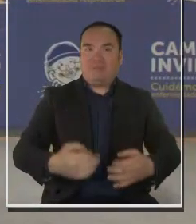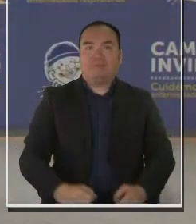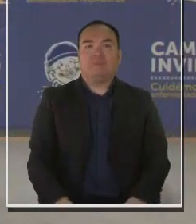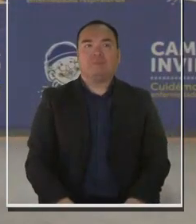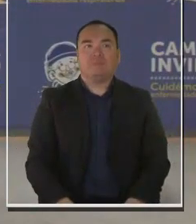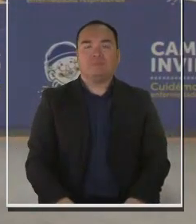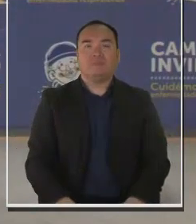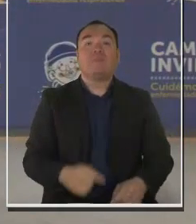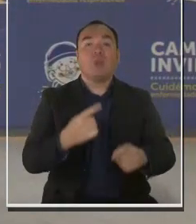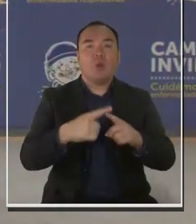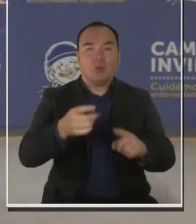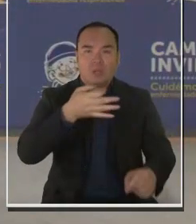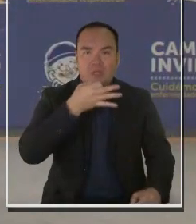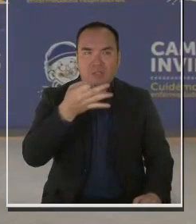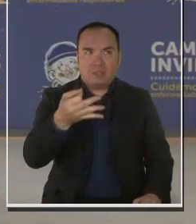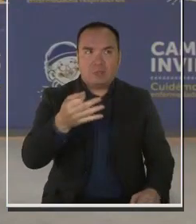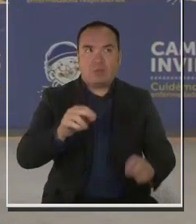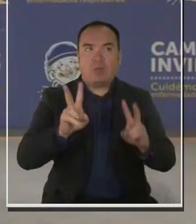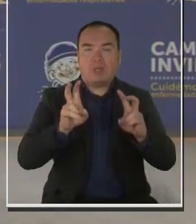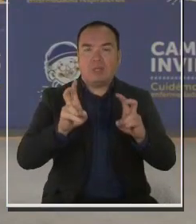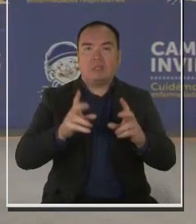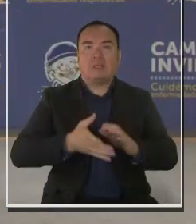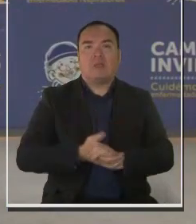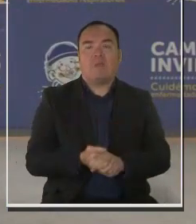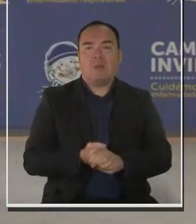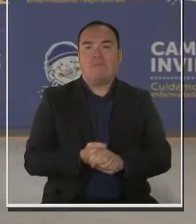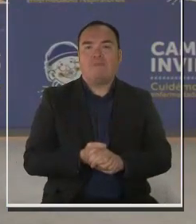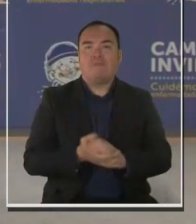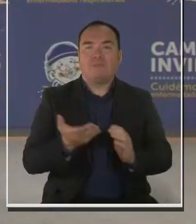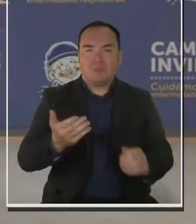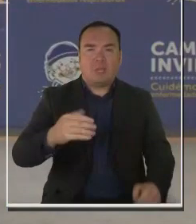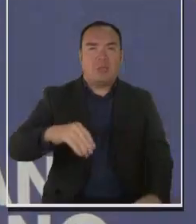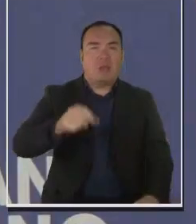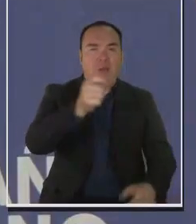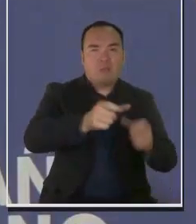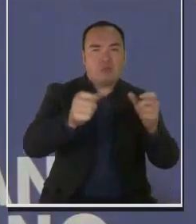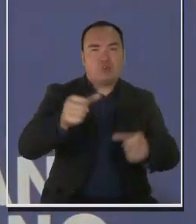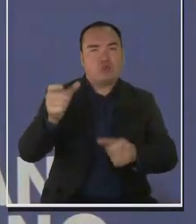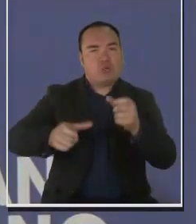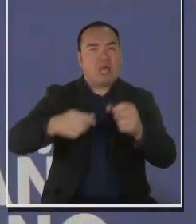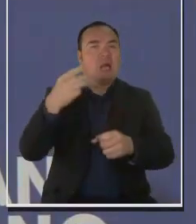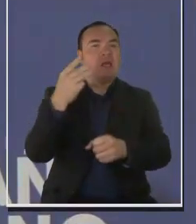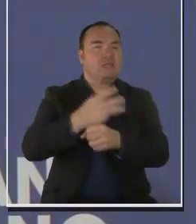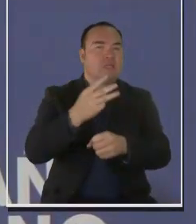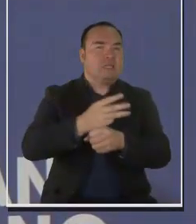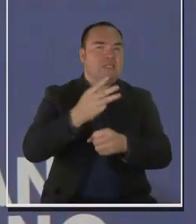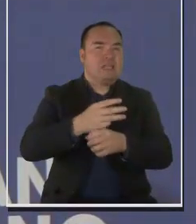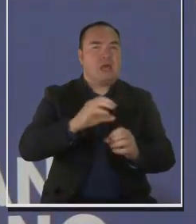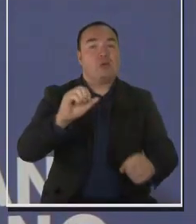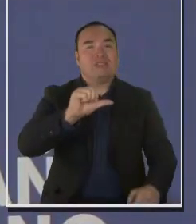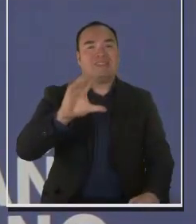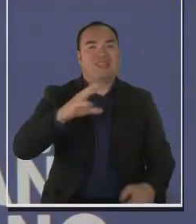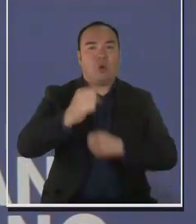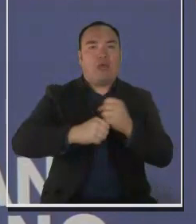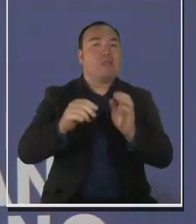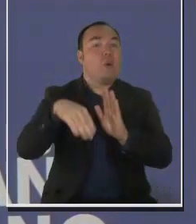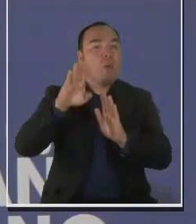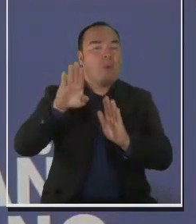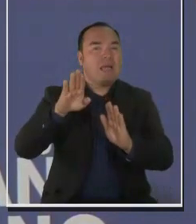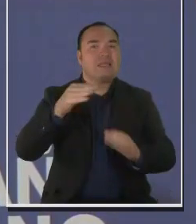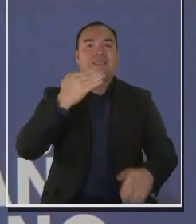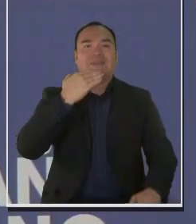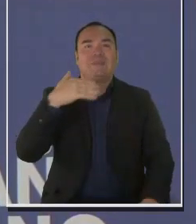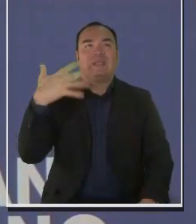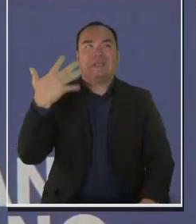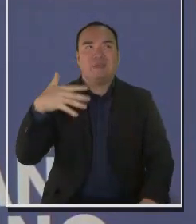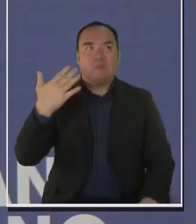Cuando hablamos de signos y síntomas de mayores de 65 años, aquí evidentemente también es muy